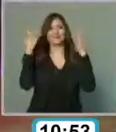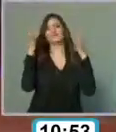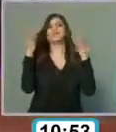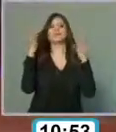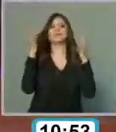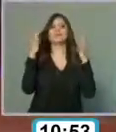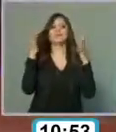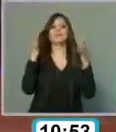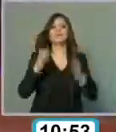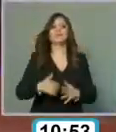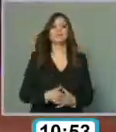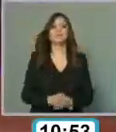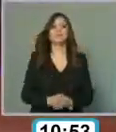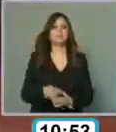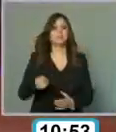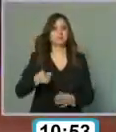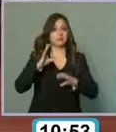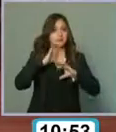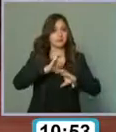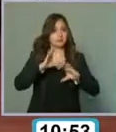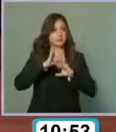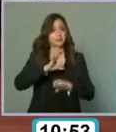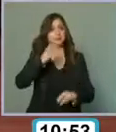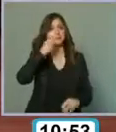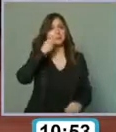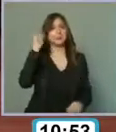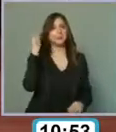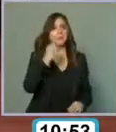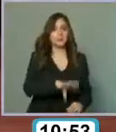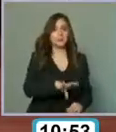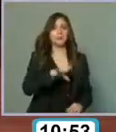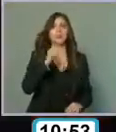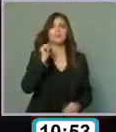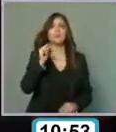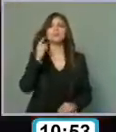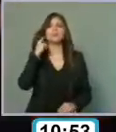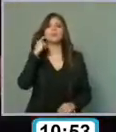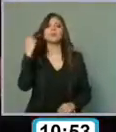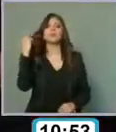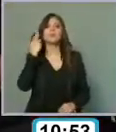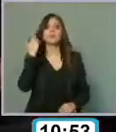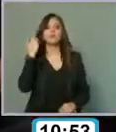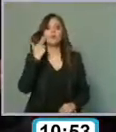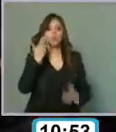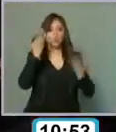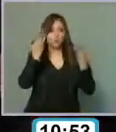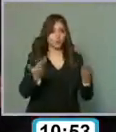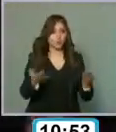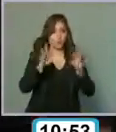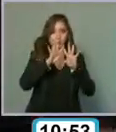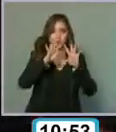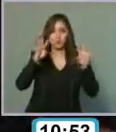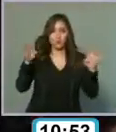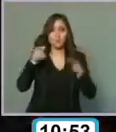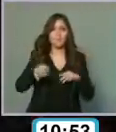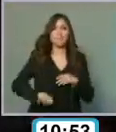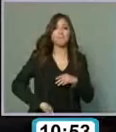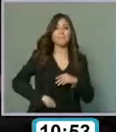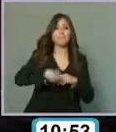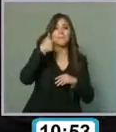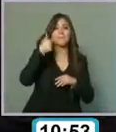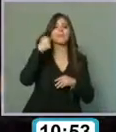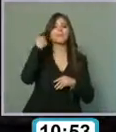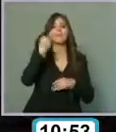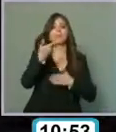¡Venga! Oye, qué buen tema, ¿eh? No había Buenísimo. tenido la oportunidad de gracias. escucharlo de verdad en exclusiva. Señoras y señores, el que será